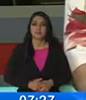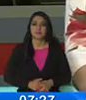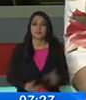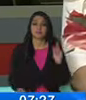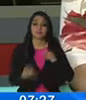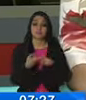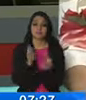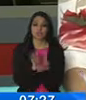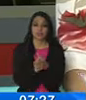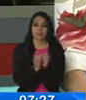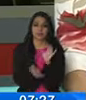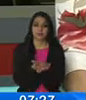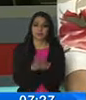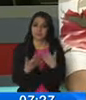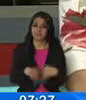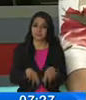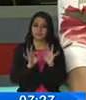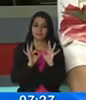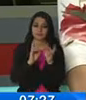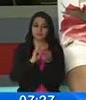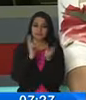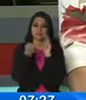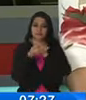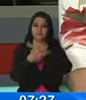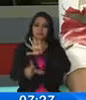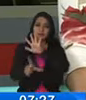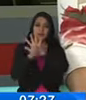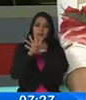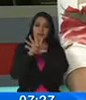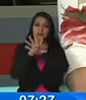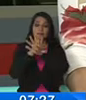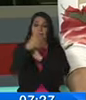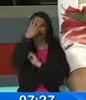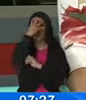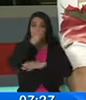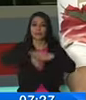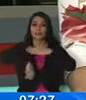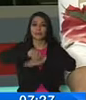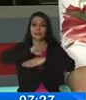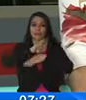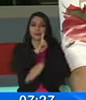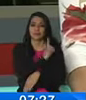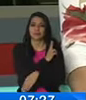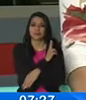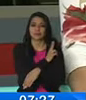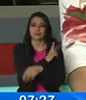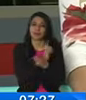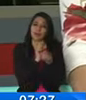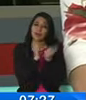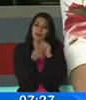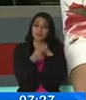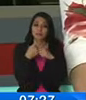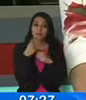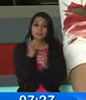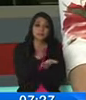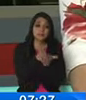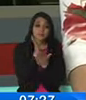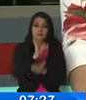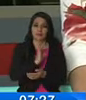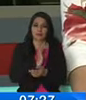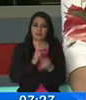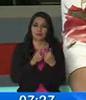Hasta noviembre podría estar lista las reformas a la Ley de Orgánica de Educación Superior. Entre los cambios se propone que las carreras